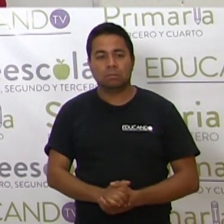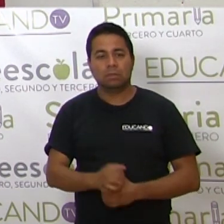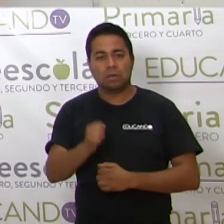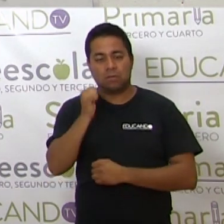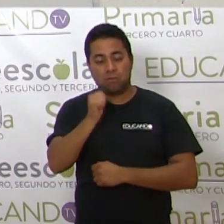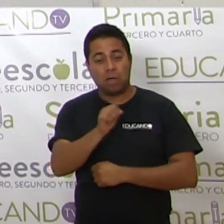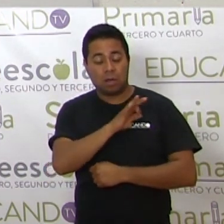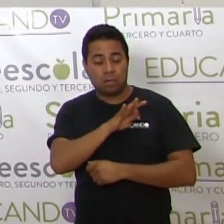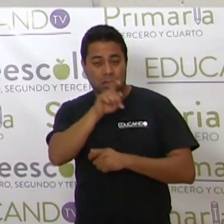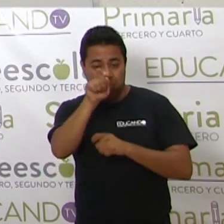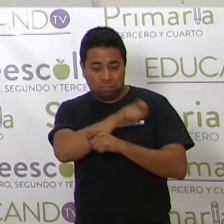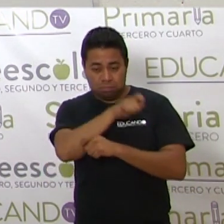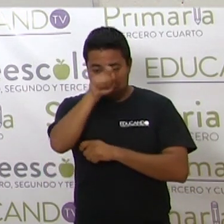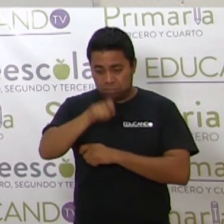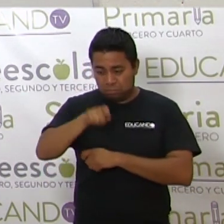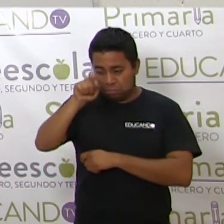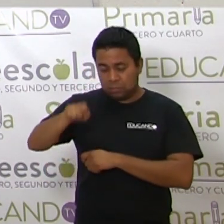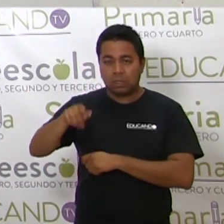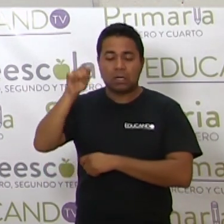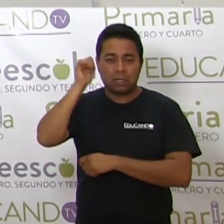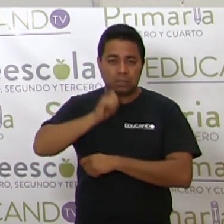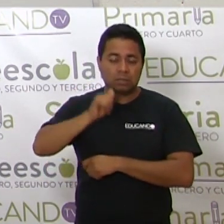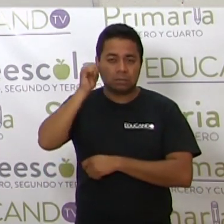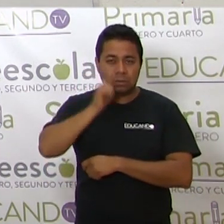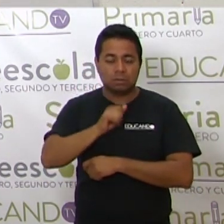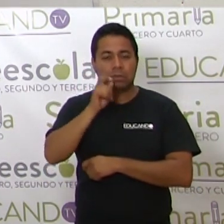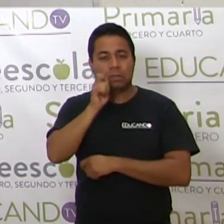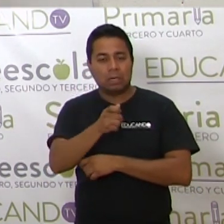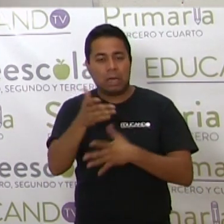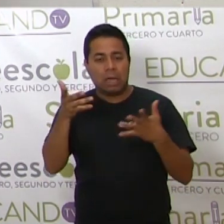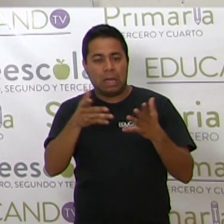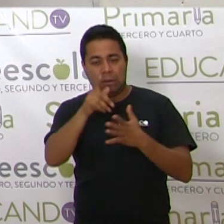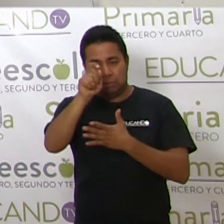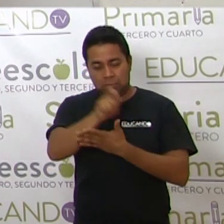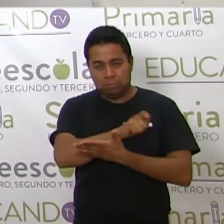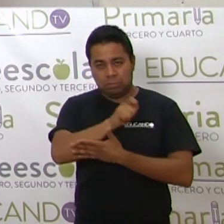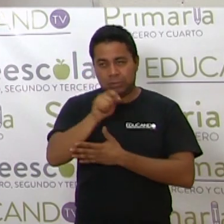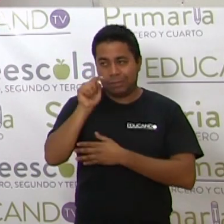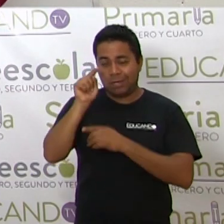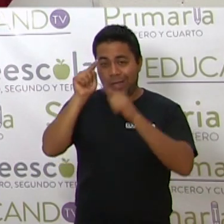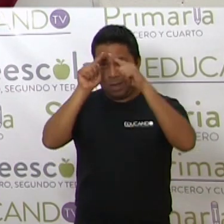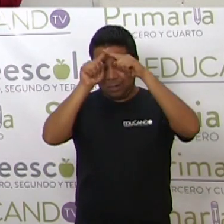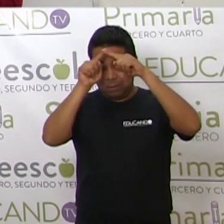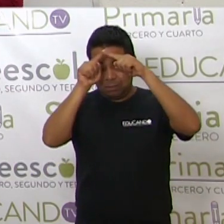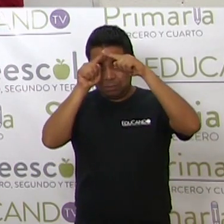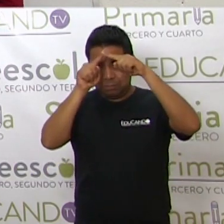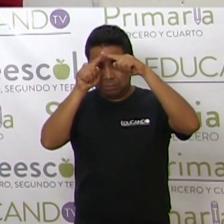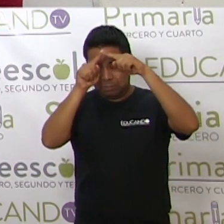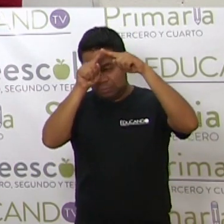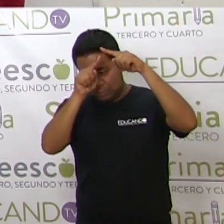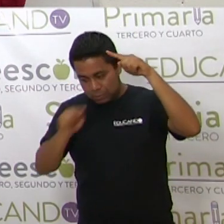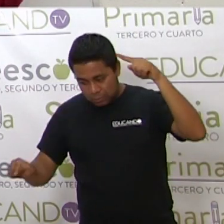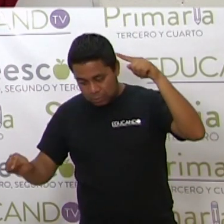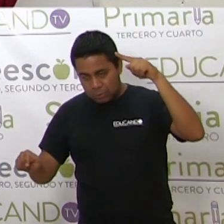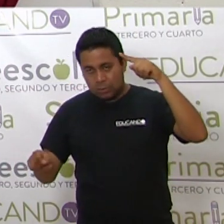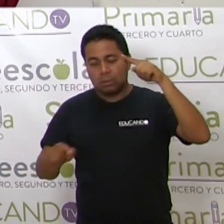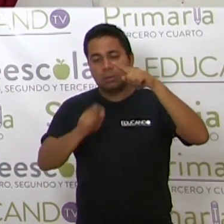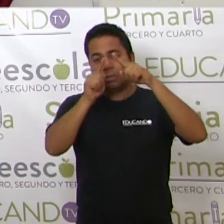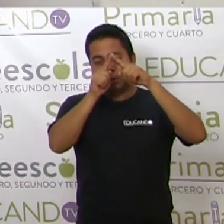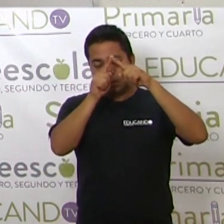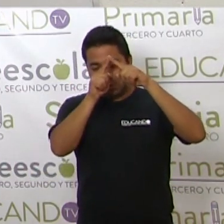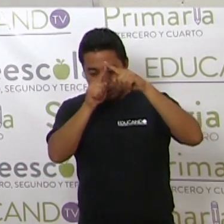firmes posibles y siempre las vamos a hacer de arriba hacia abajo